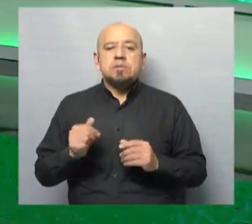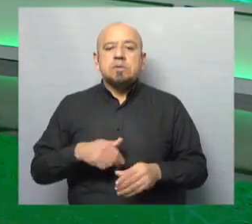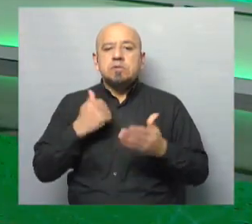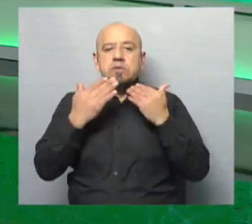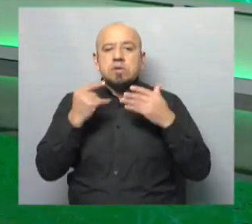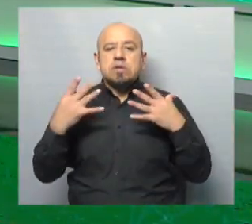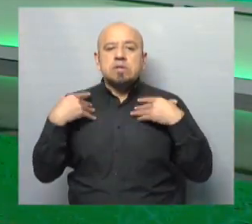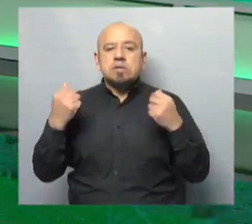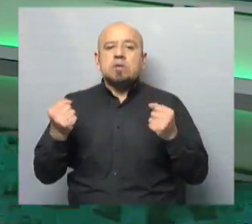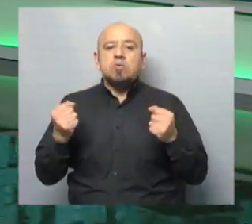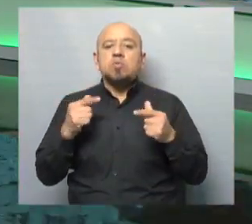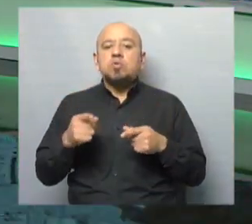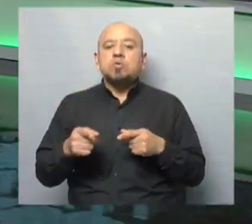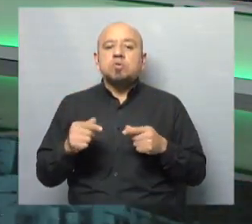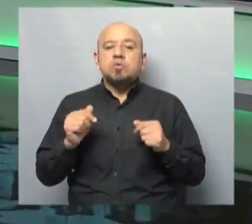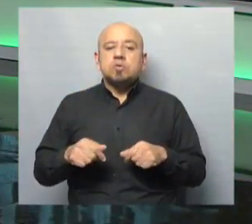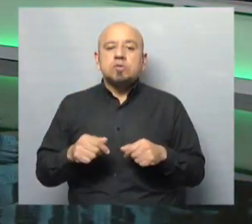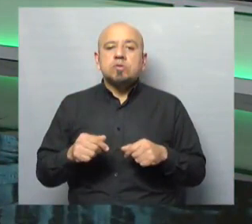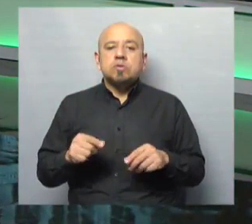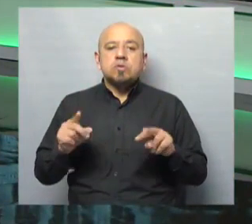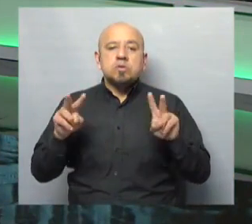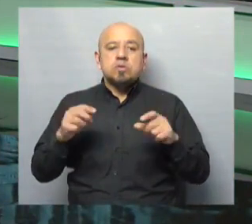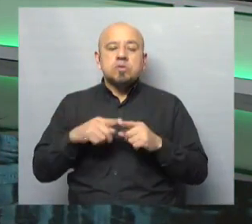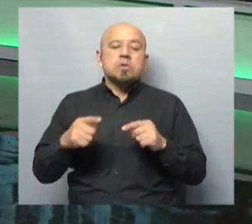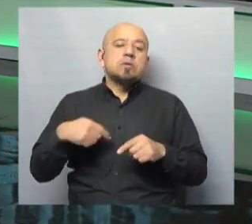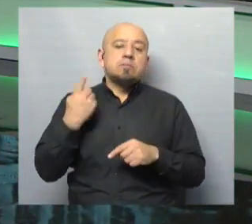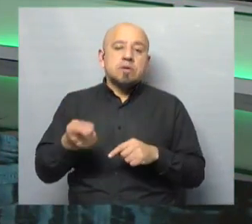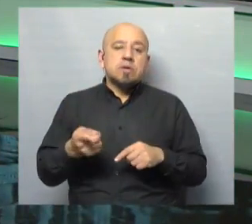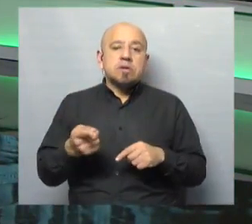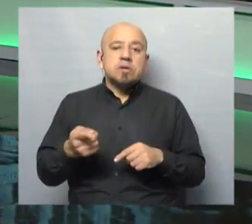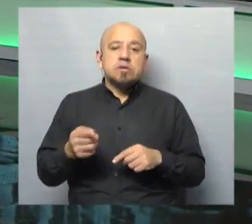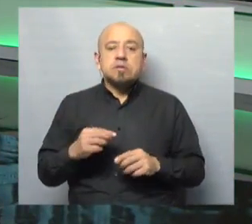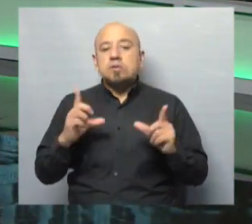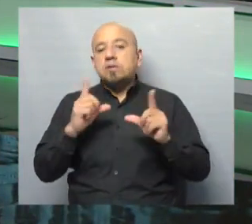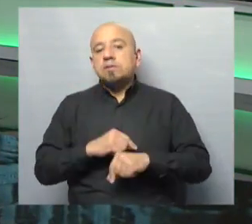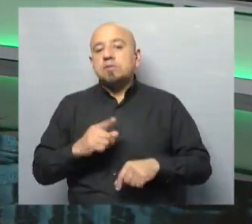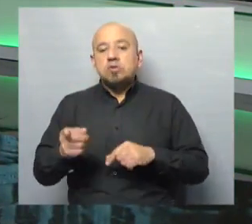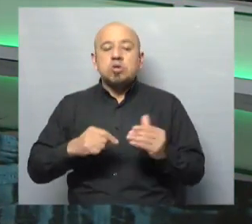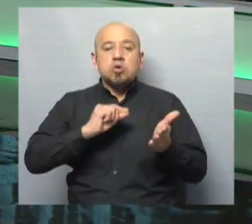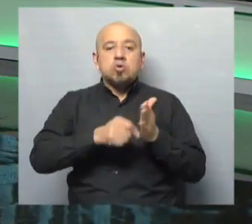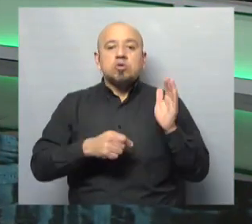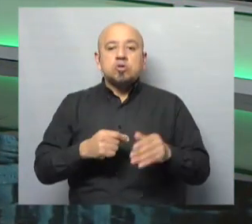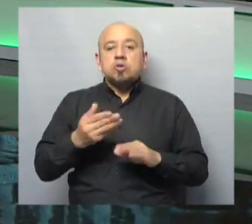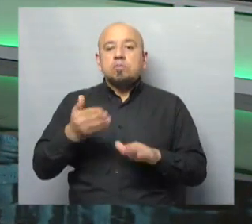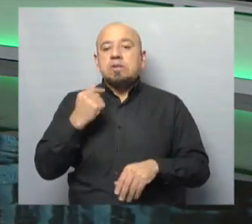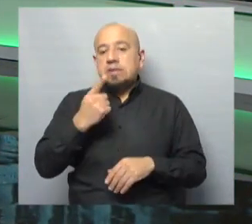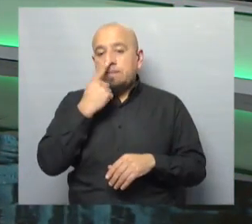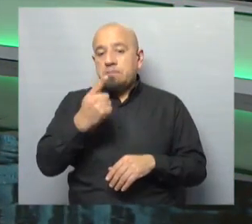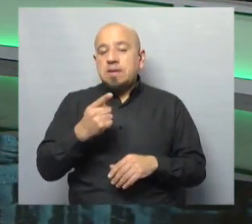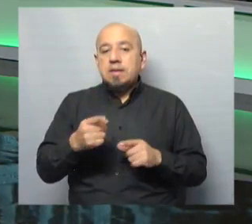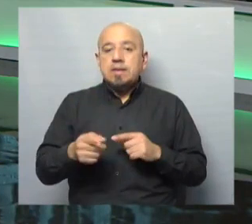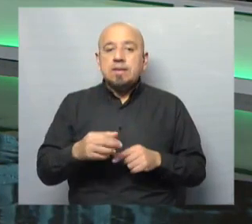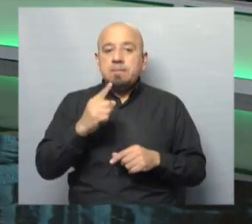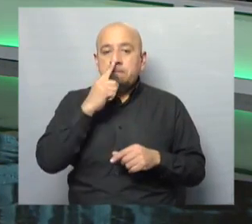salud una cosa que escuchábamos en los titulares que mañana con culminan varios contratos más de mil contratos cerca de